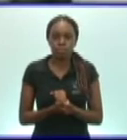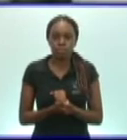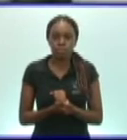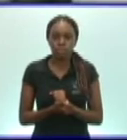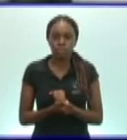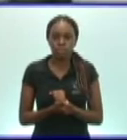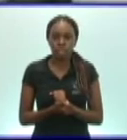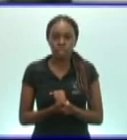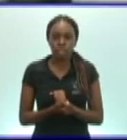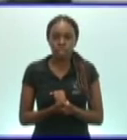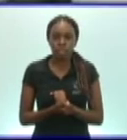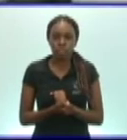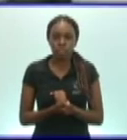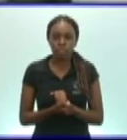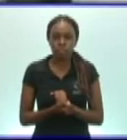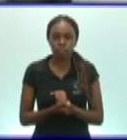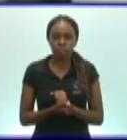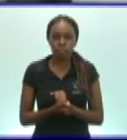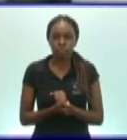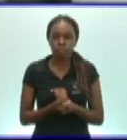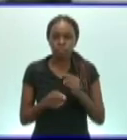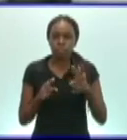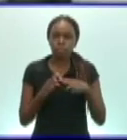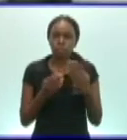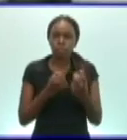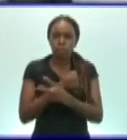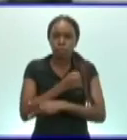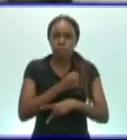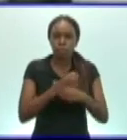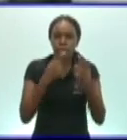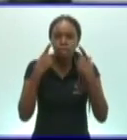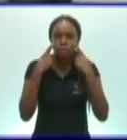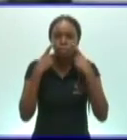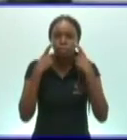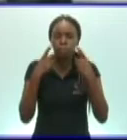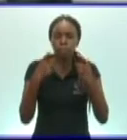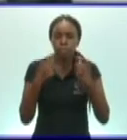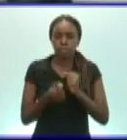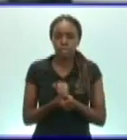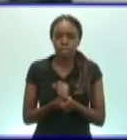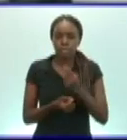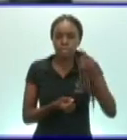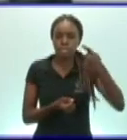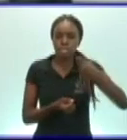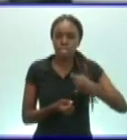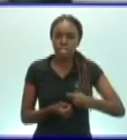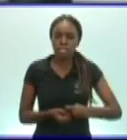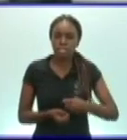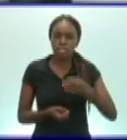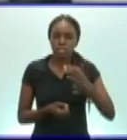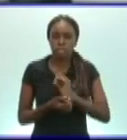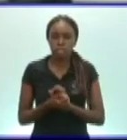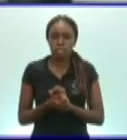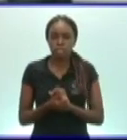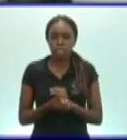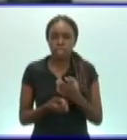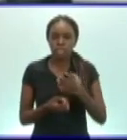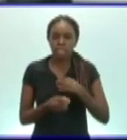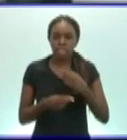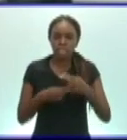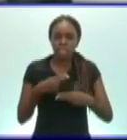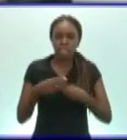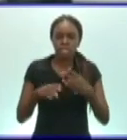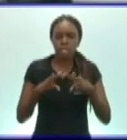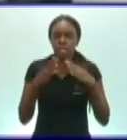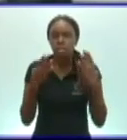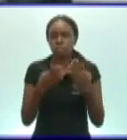provocó, incendió todo el país. Esa es la decisión, o son las decisiones trascendentales en